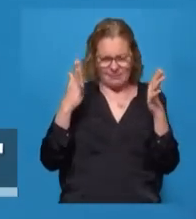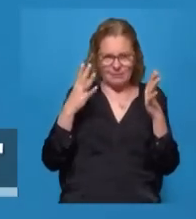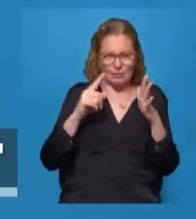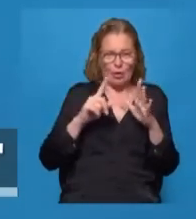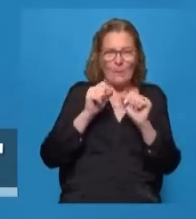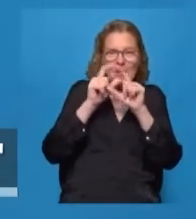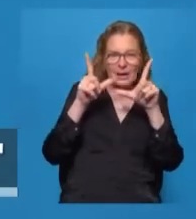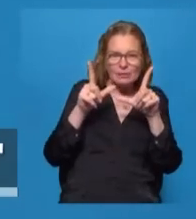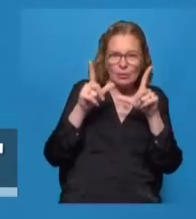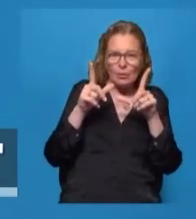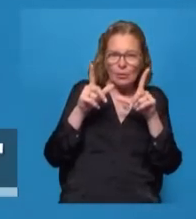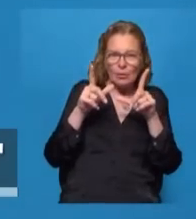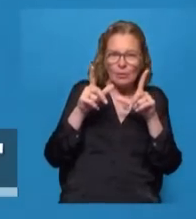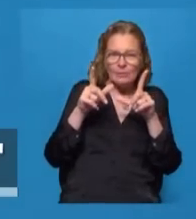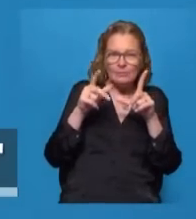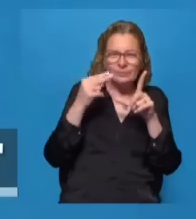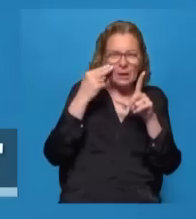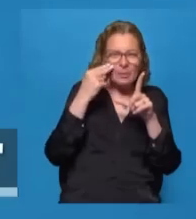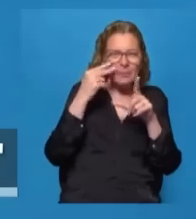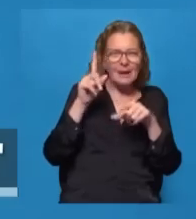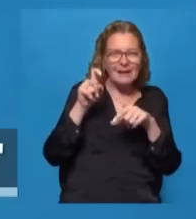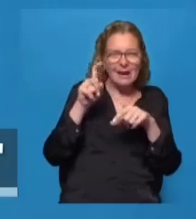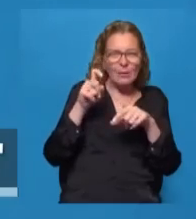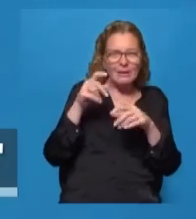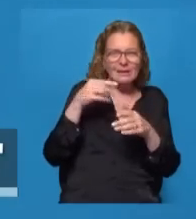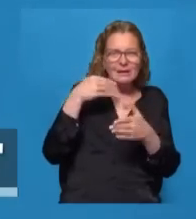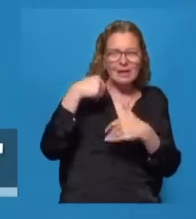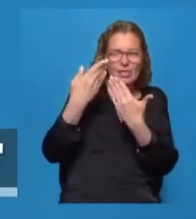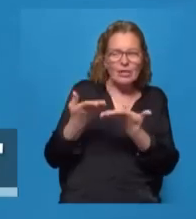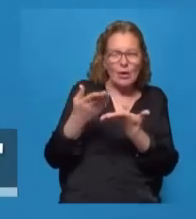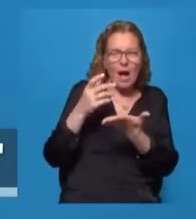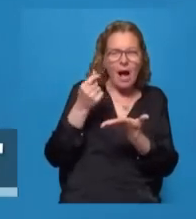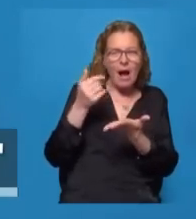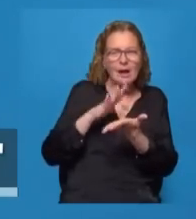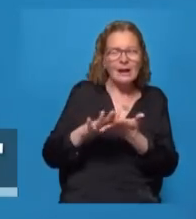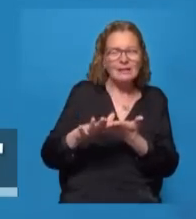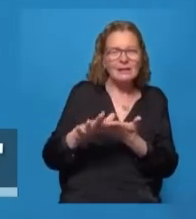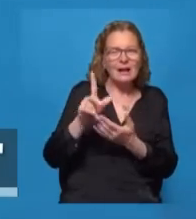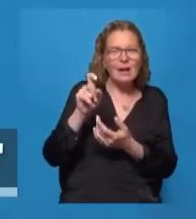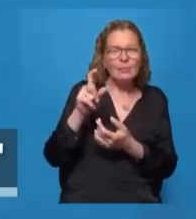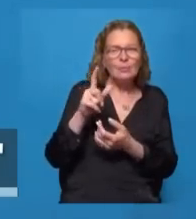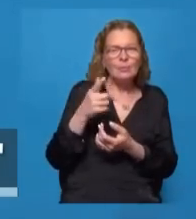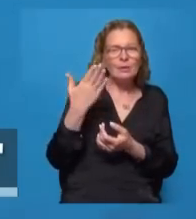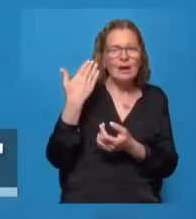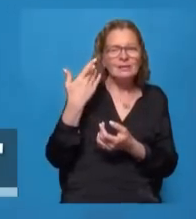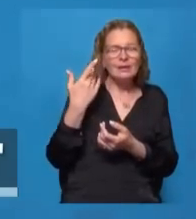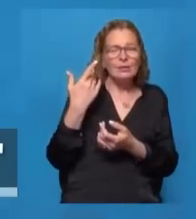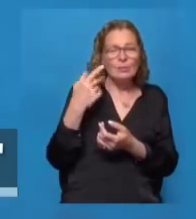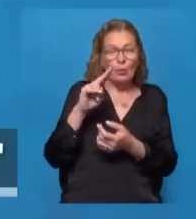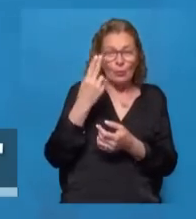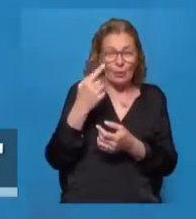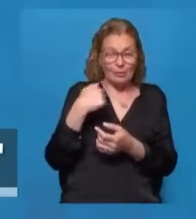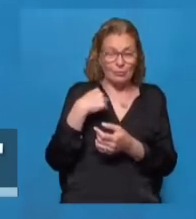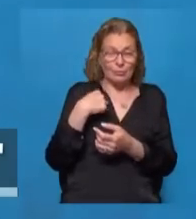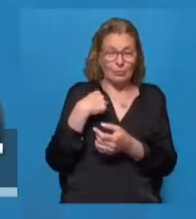impactó tanto el tema de que el agua se le asegurara el agua gratis por qué porque todavía no como uruguayo que